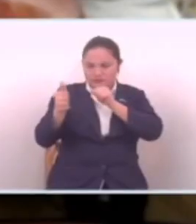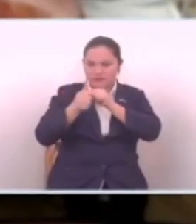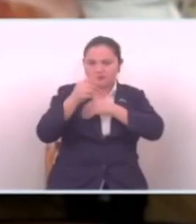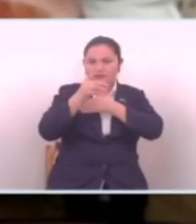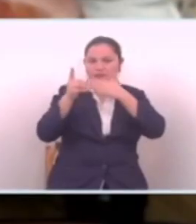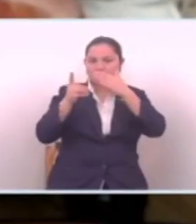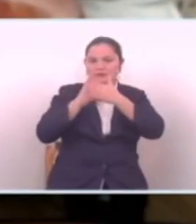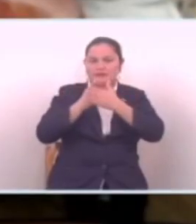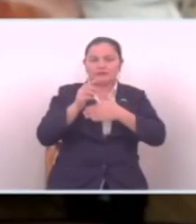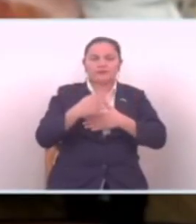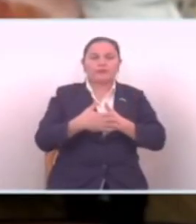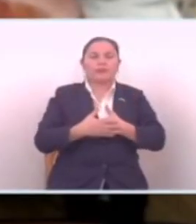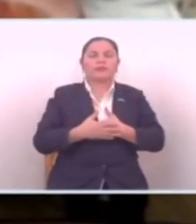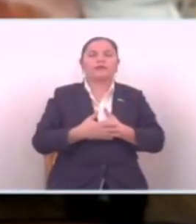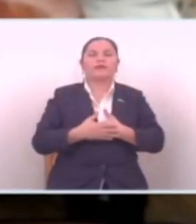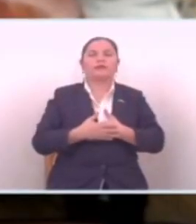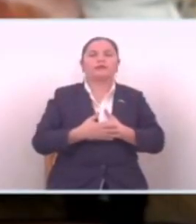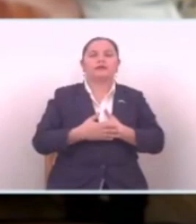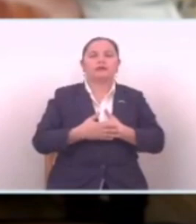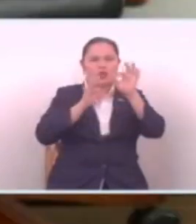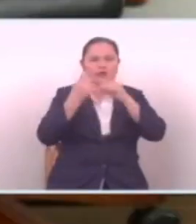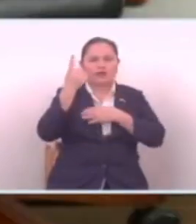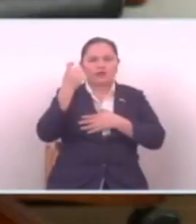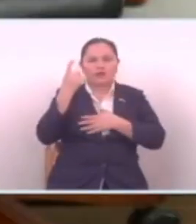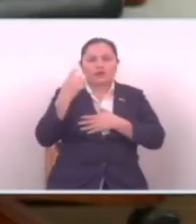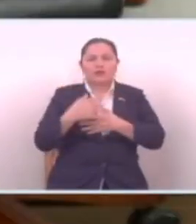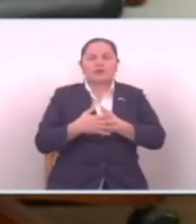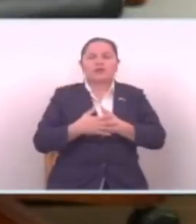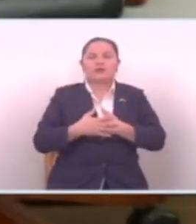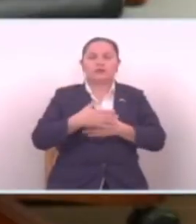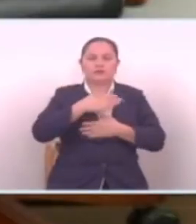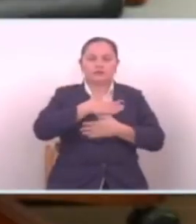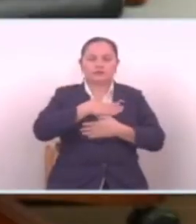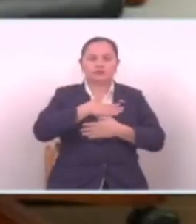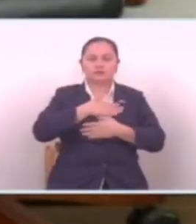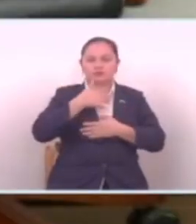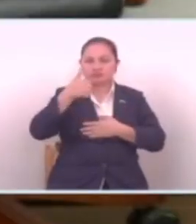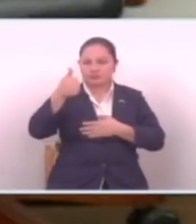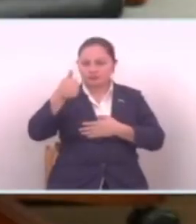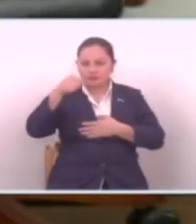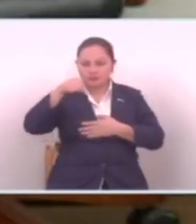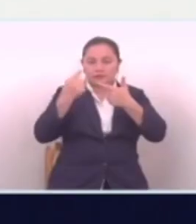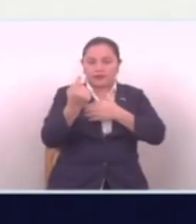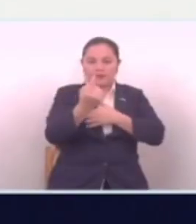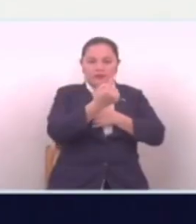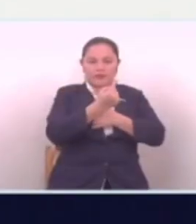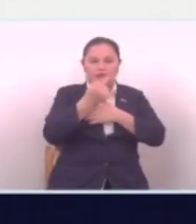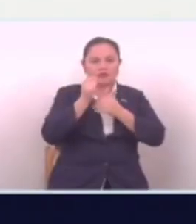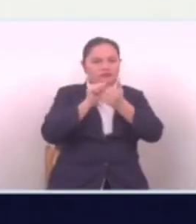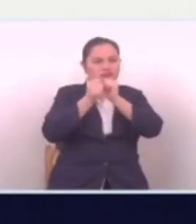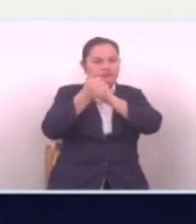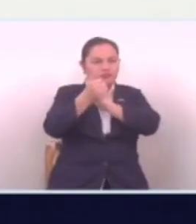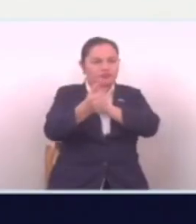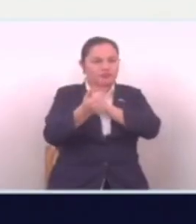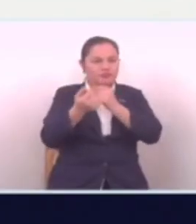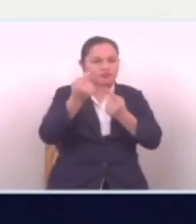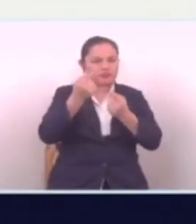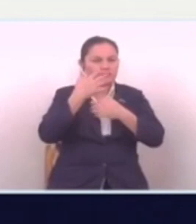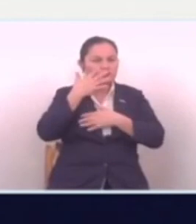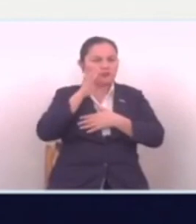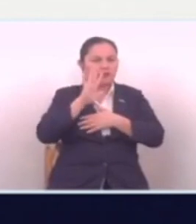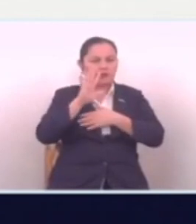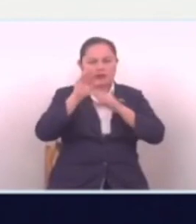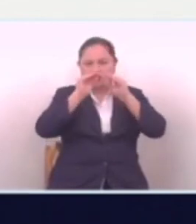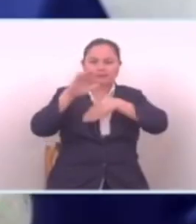quien también asistió a la comisión política fue el asesor del despacho de la Corte Suprema de Justicia quien enfatizó que con la ley